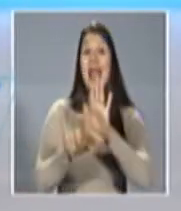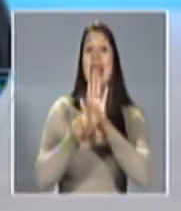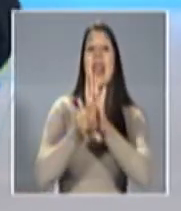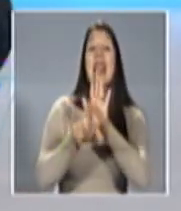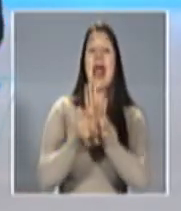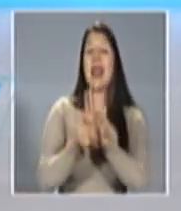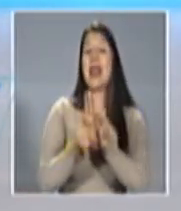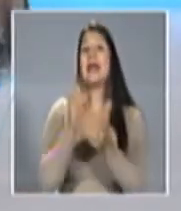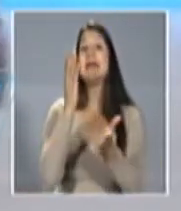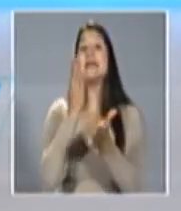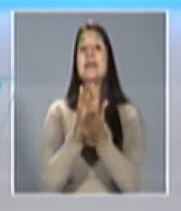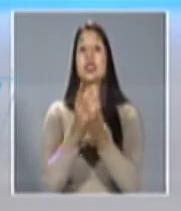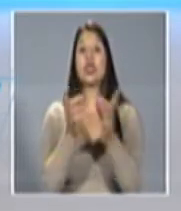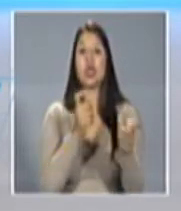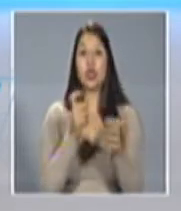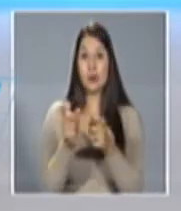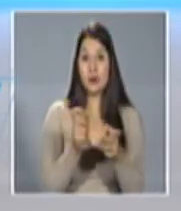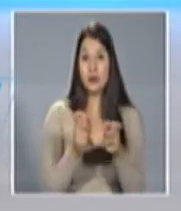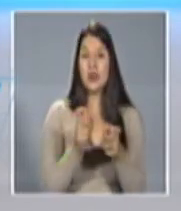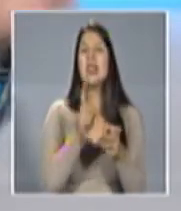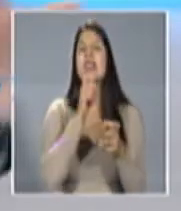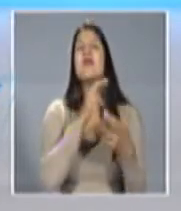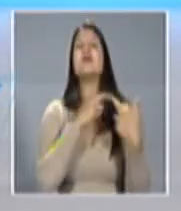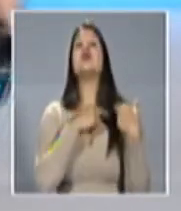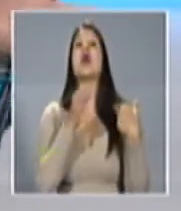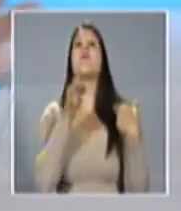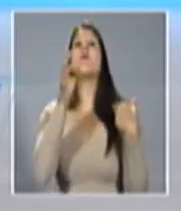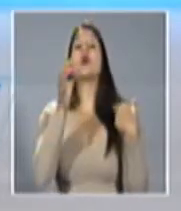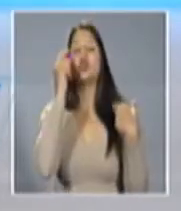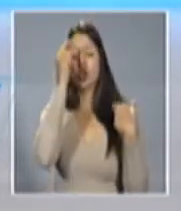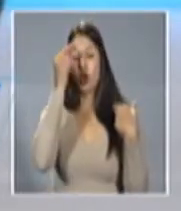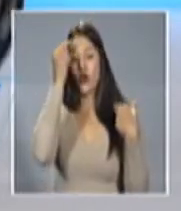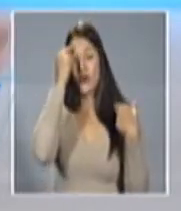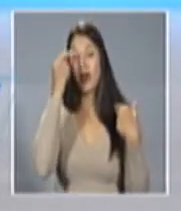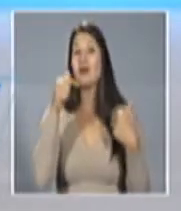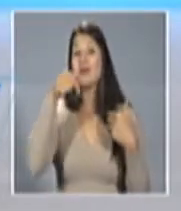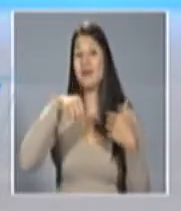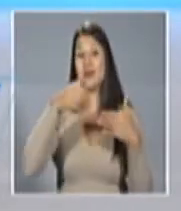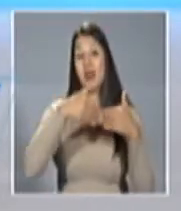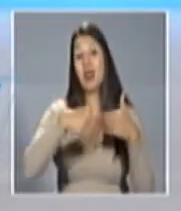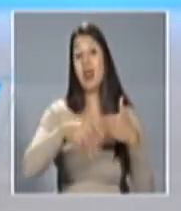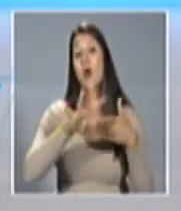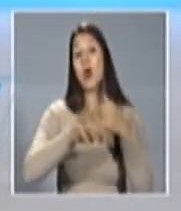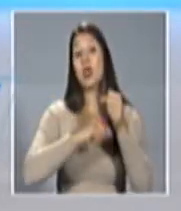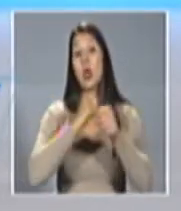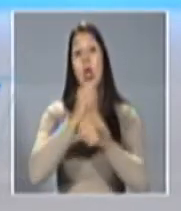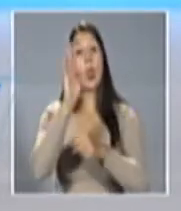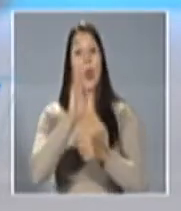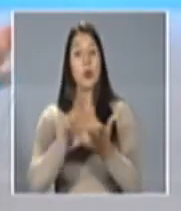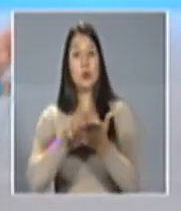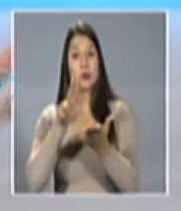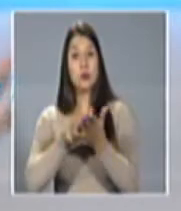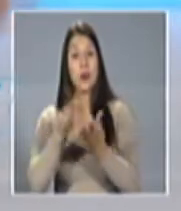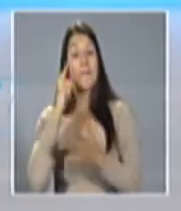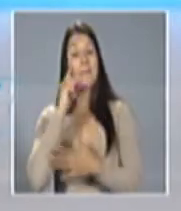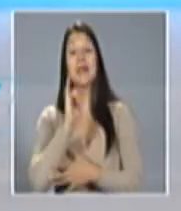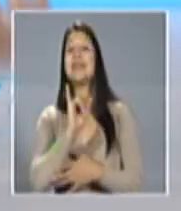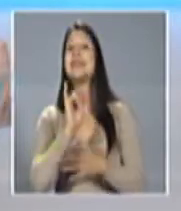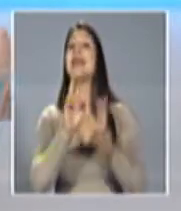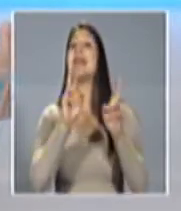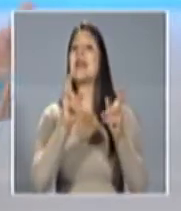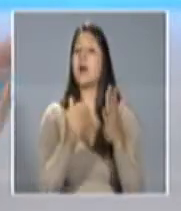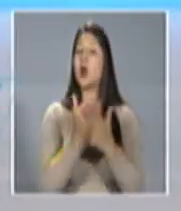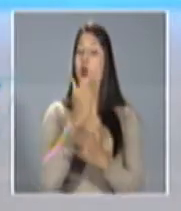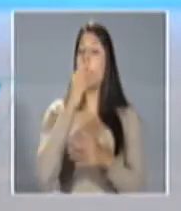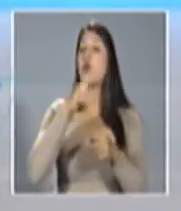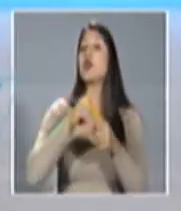que ese es un tema que le queda a la próxima legislatura. Se fueron estos 4 años y la ley fue discutida y nunca se aprobó. Me parece que ese es un tema que los nuevos diputados